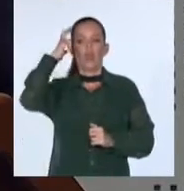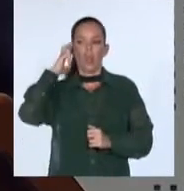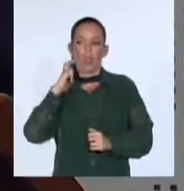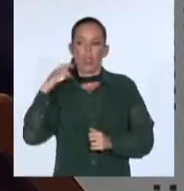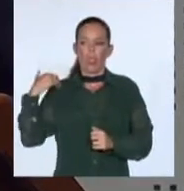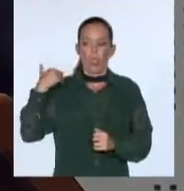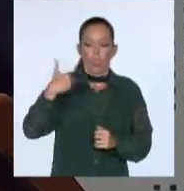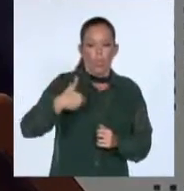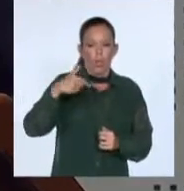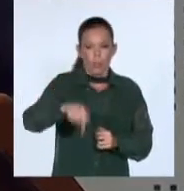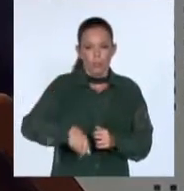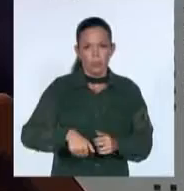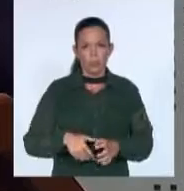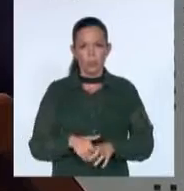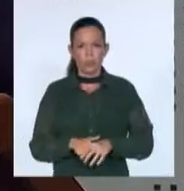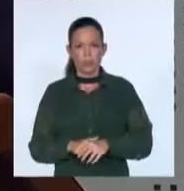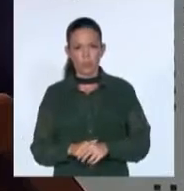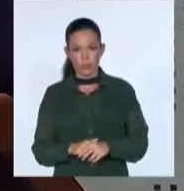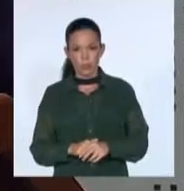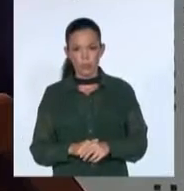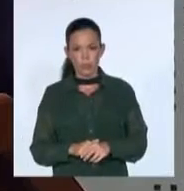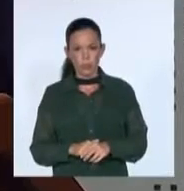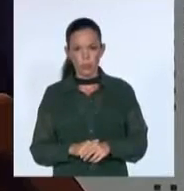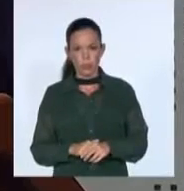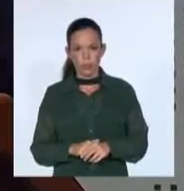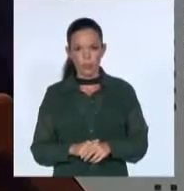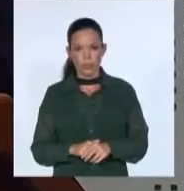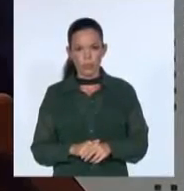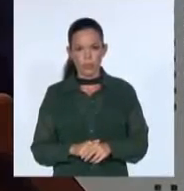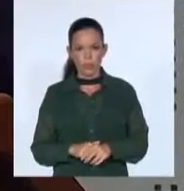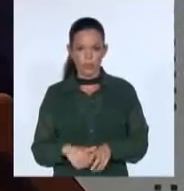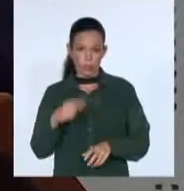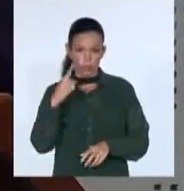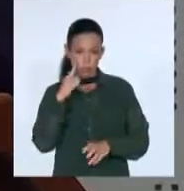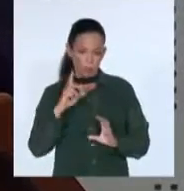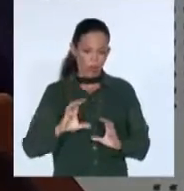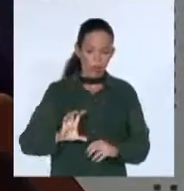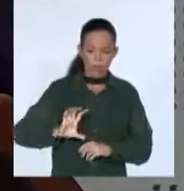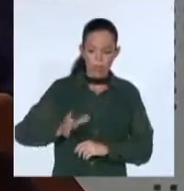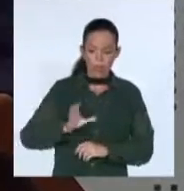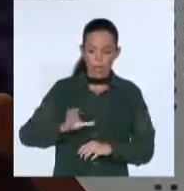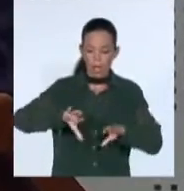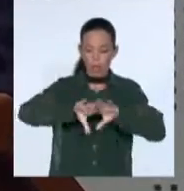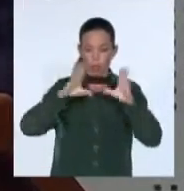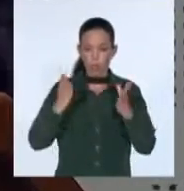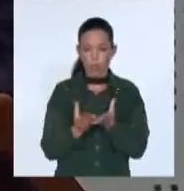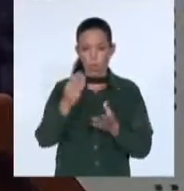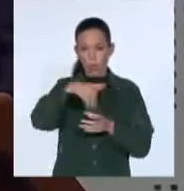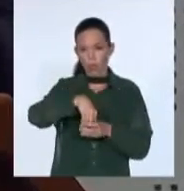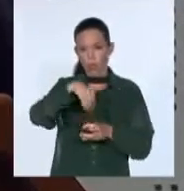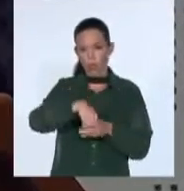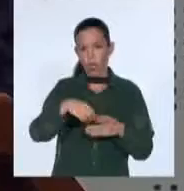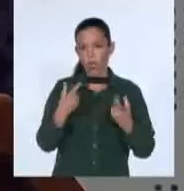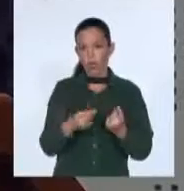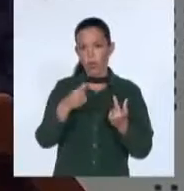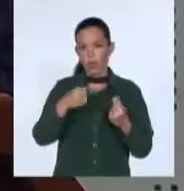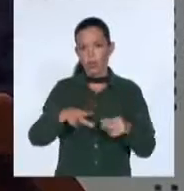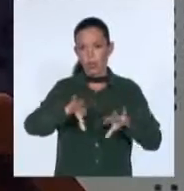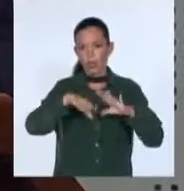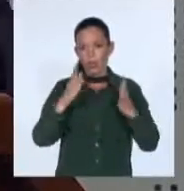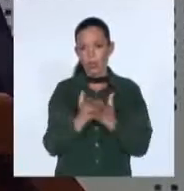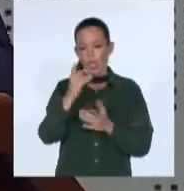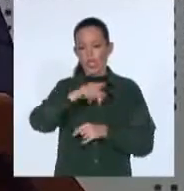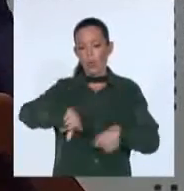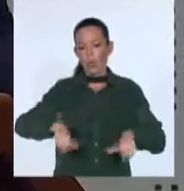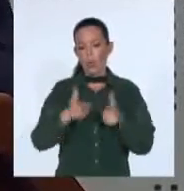Una vez más, uno ve al Banco Mundial, ve al Fondo Monetario Internacional, aplicando las lógicas ortodoxas que nos